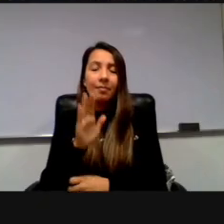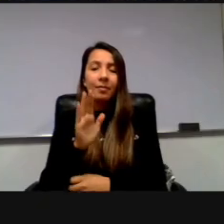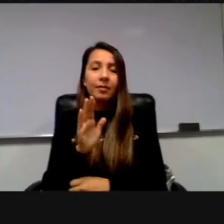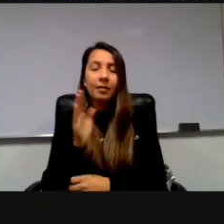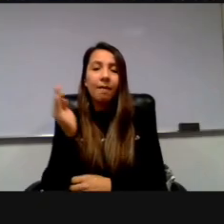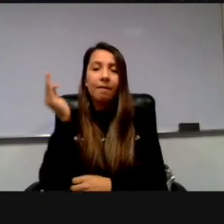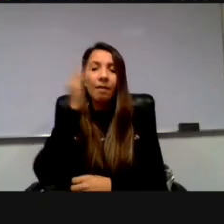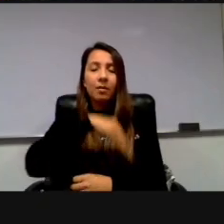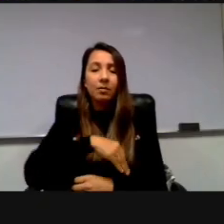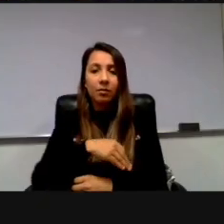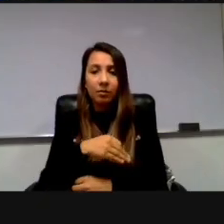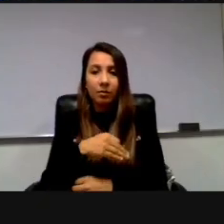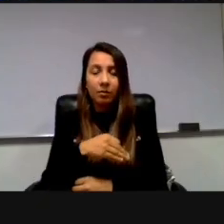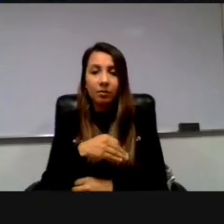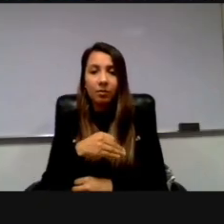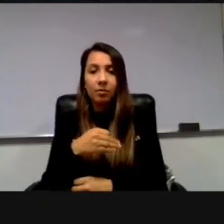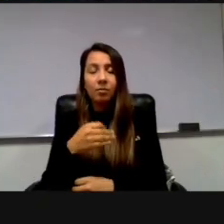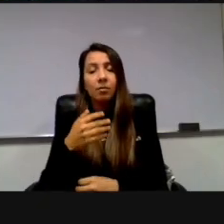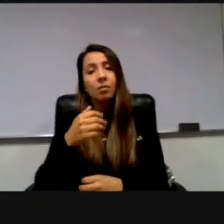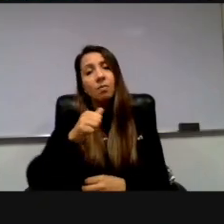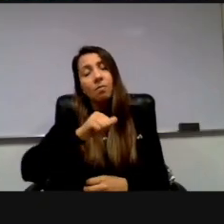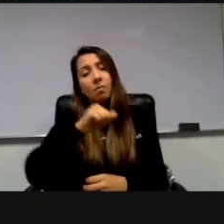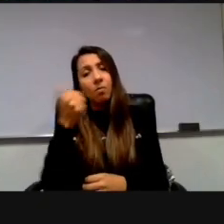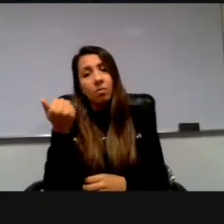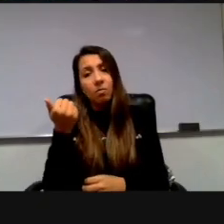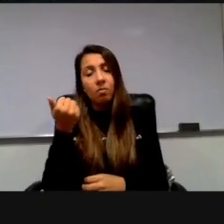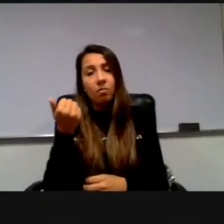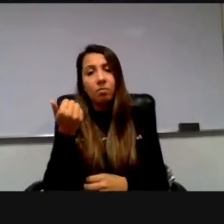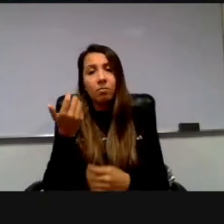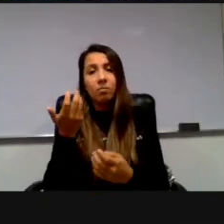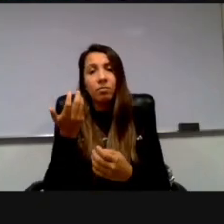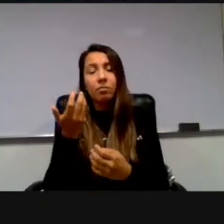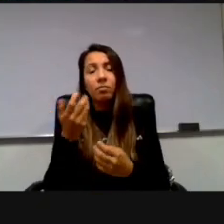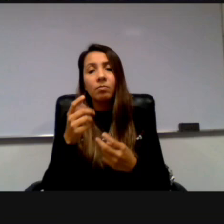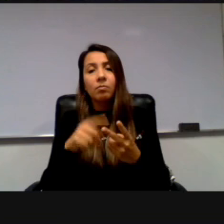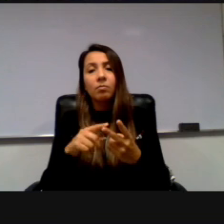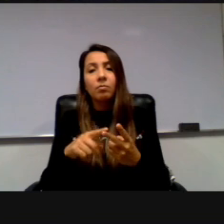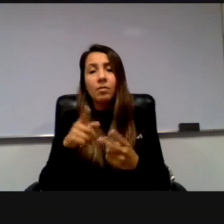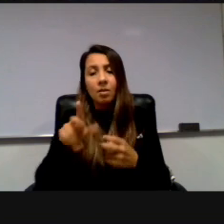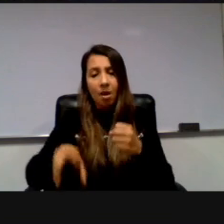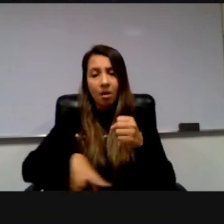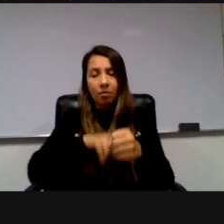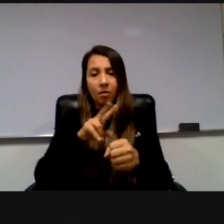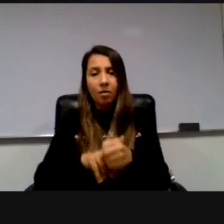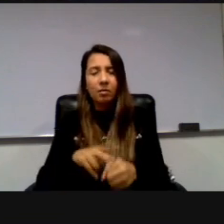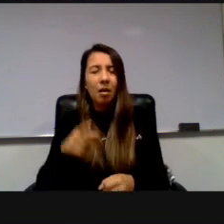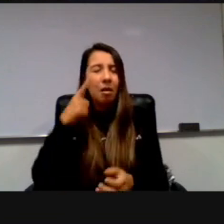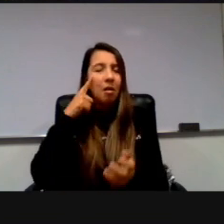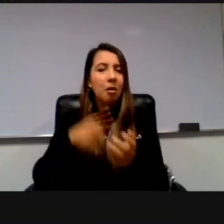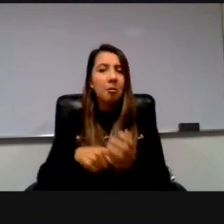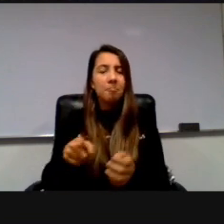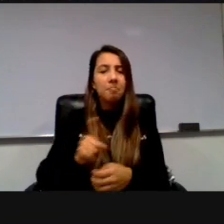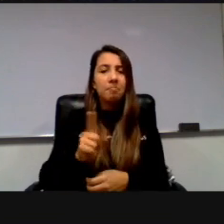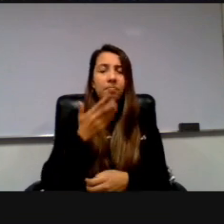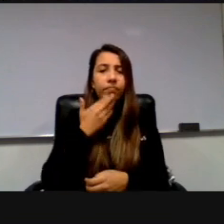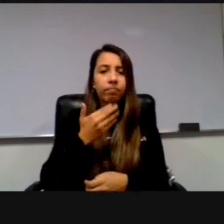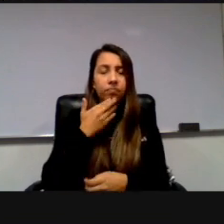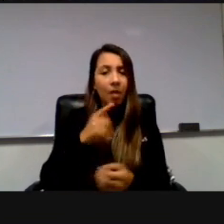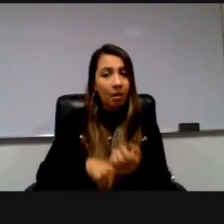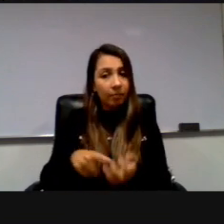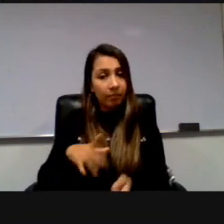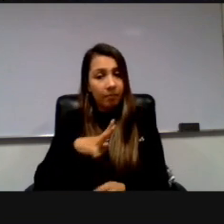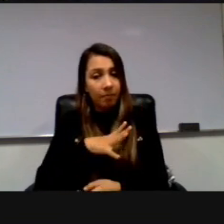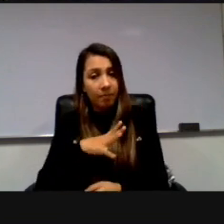falsos positivos. Y por el otro lado, pues no subestimar su naturaleza y entonces pensar que no tenía ciertos genes que sí